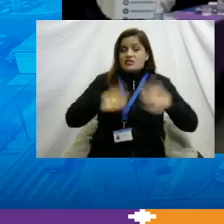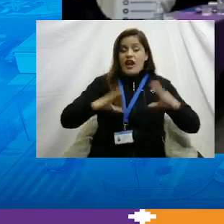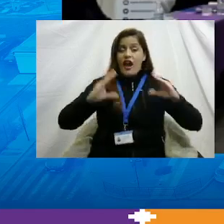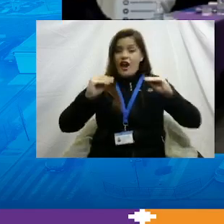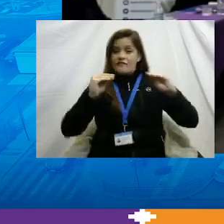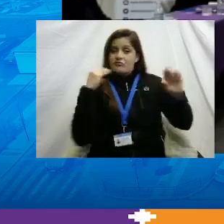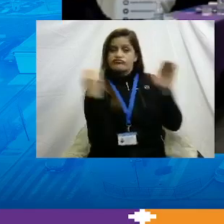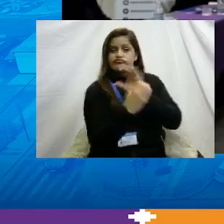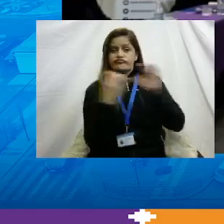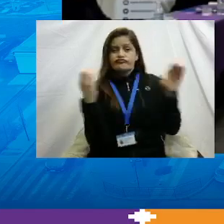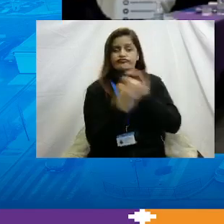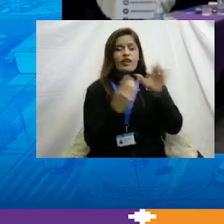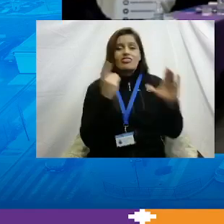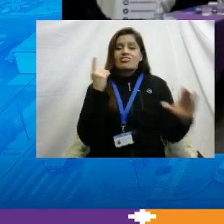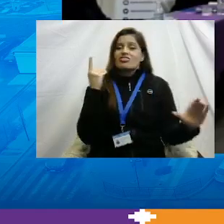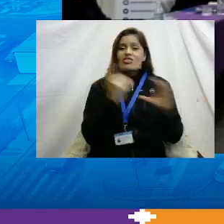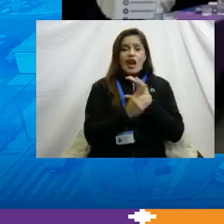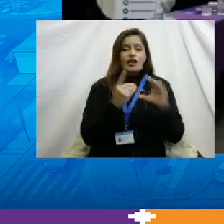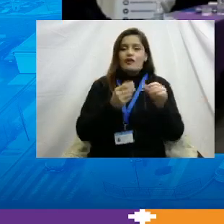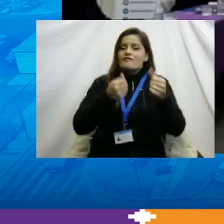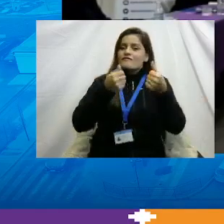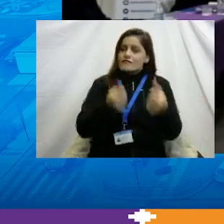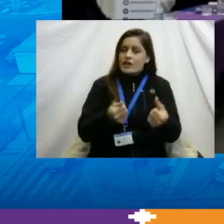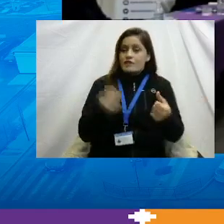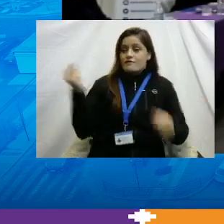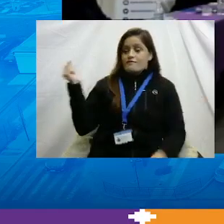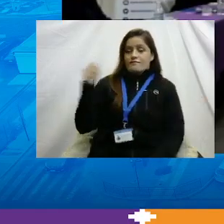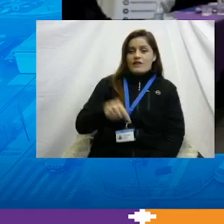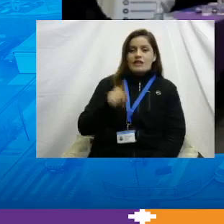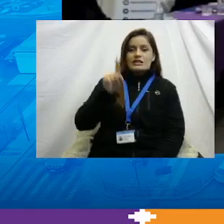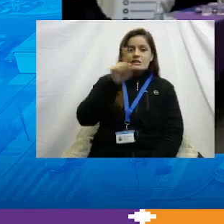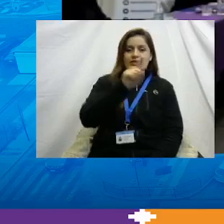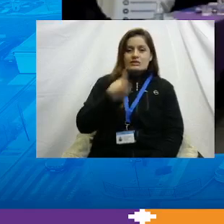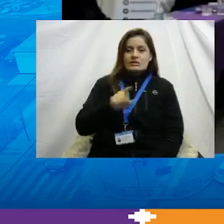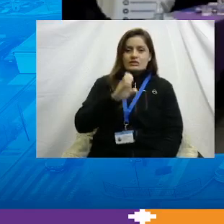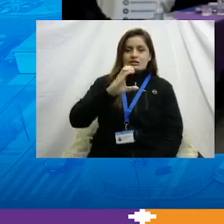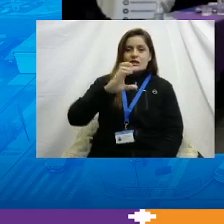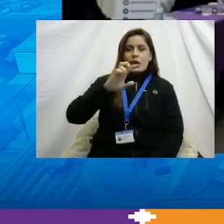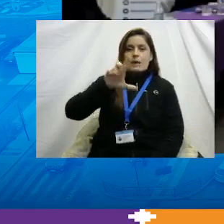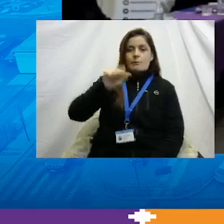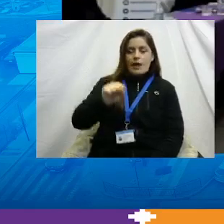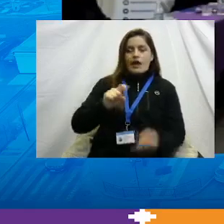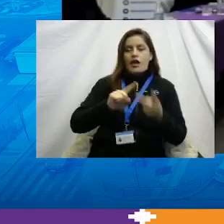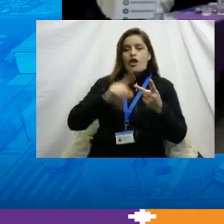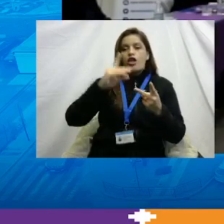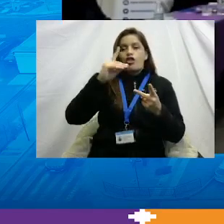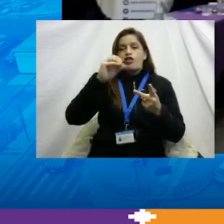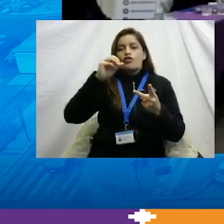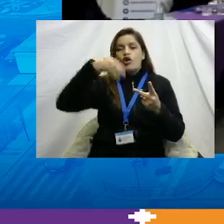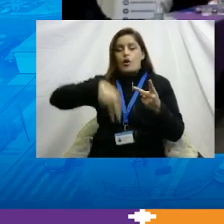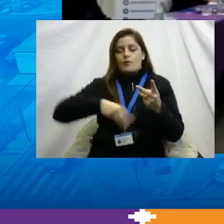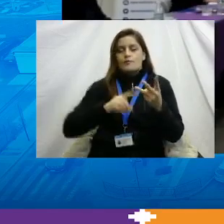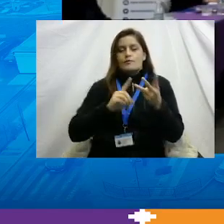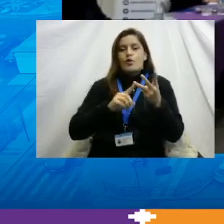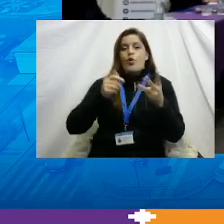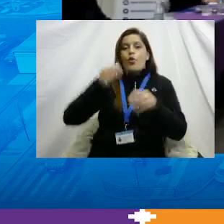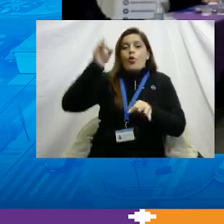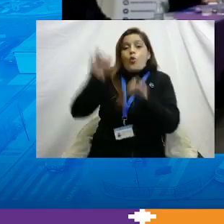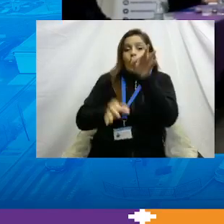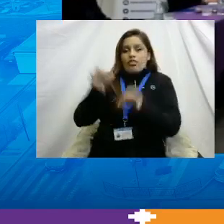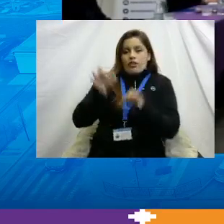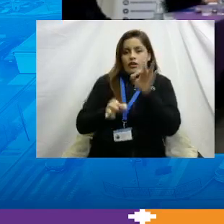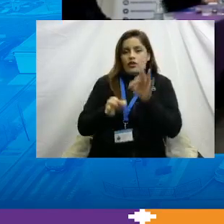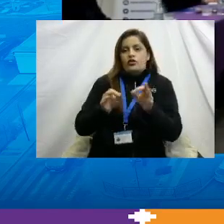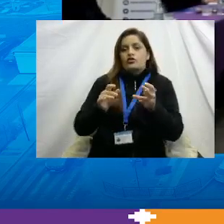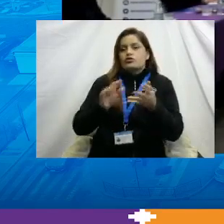diálogo, estuvo director Cepla, la directora de obras municipales, la directora jurídica,